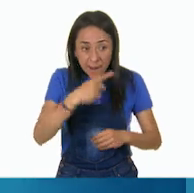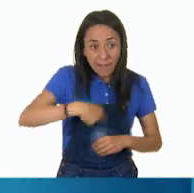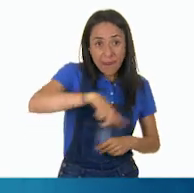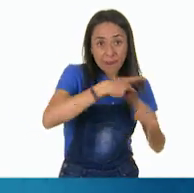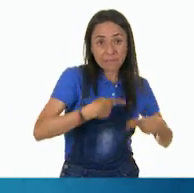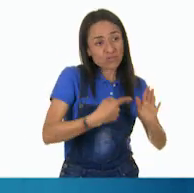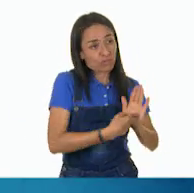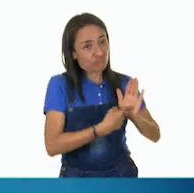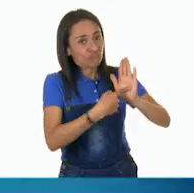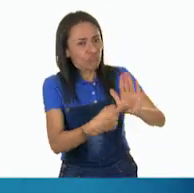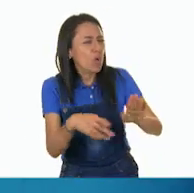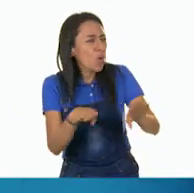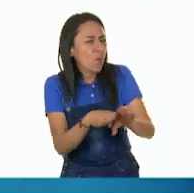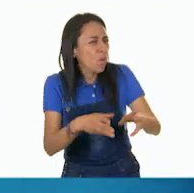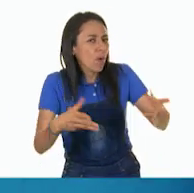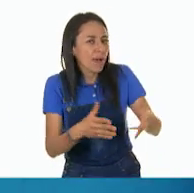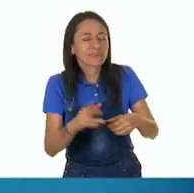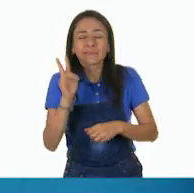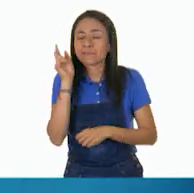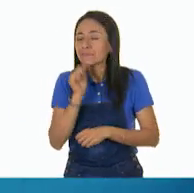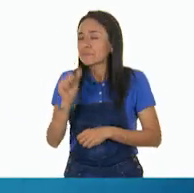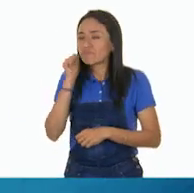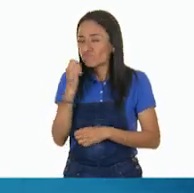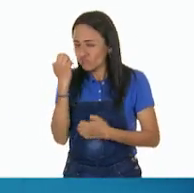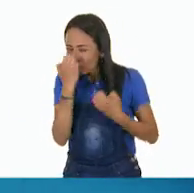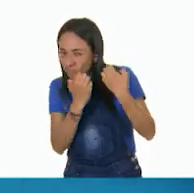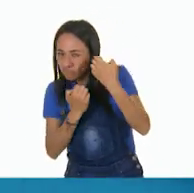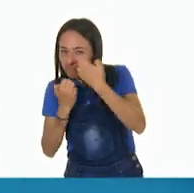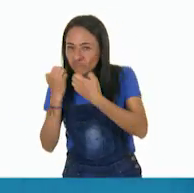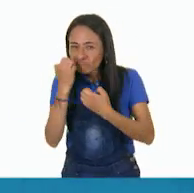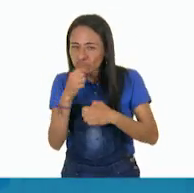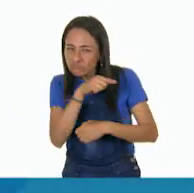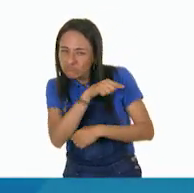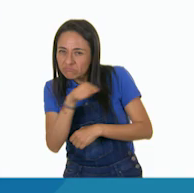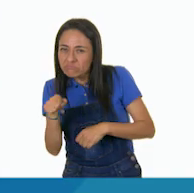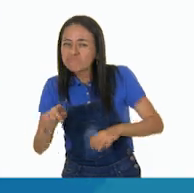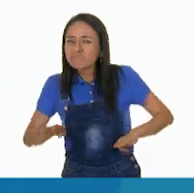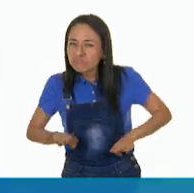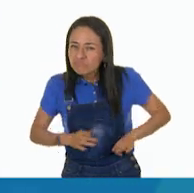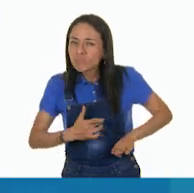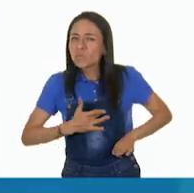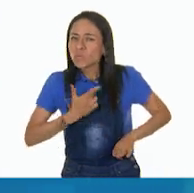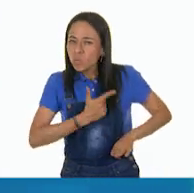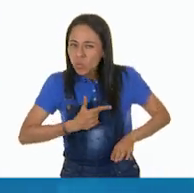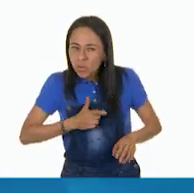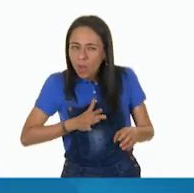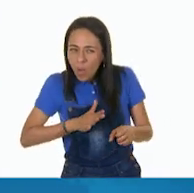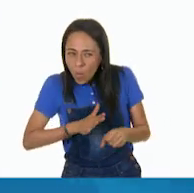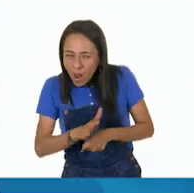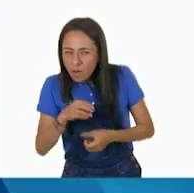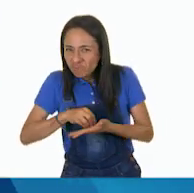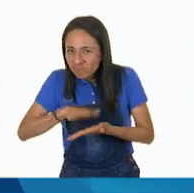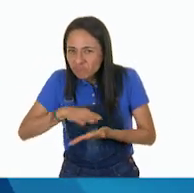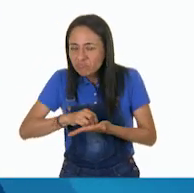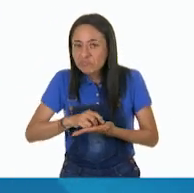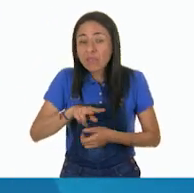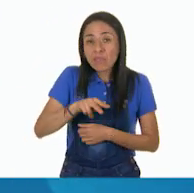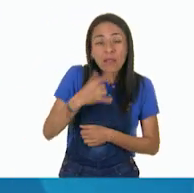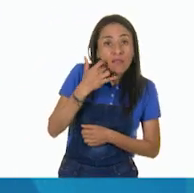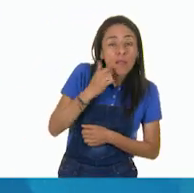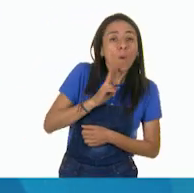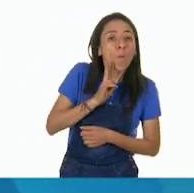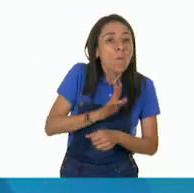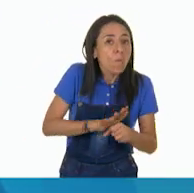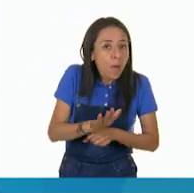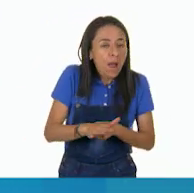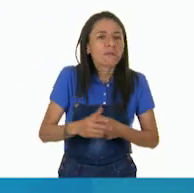creativo tiene que ver con la observación nos fijamos por un lado en qué cosas les gustan como qué programas ven que palabras usan qué ropa les gusta